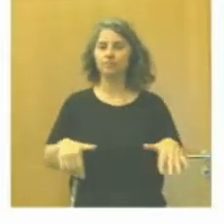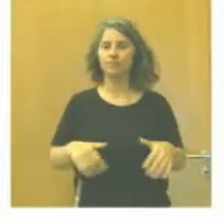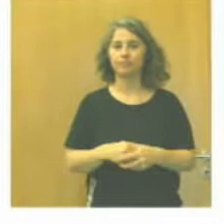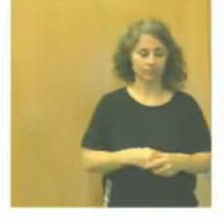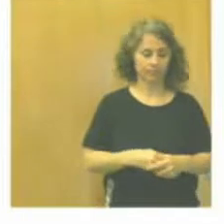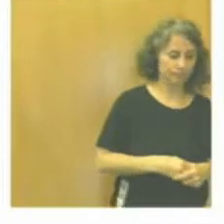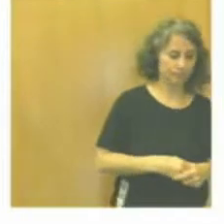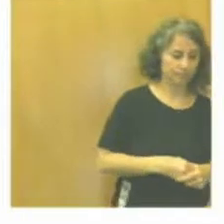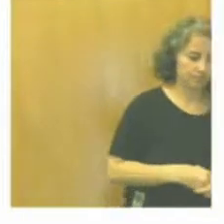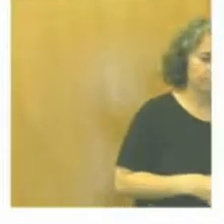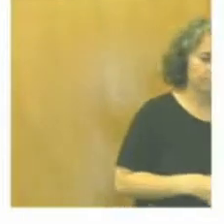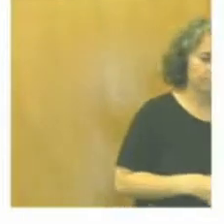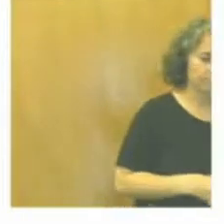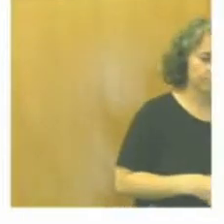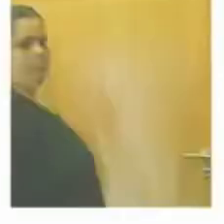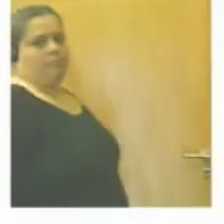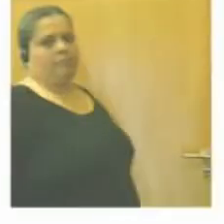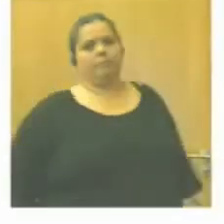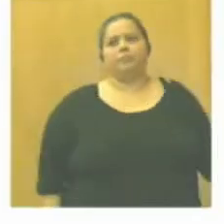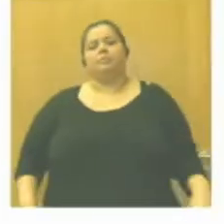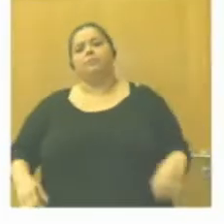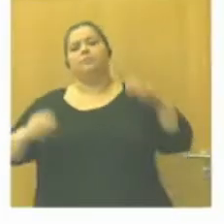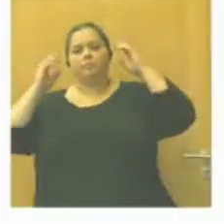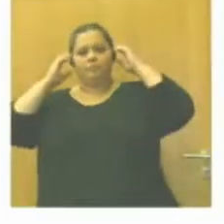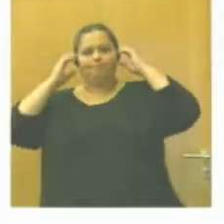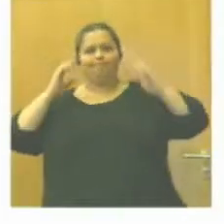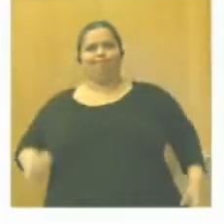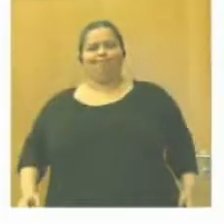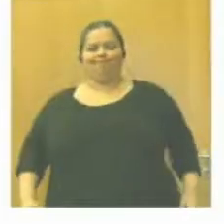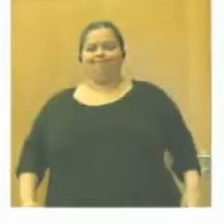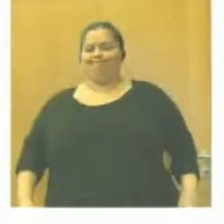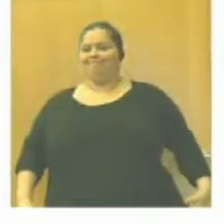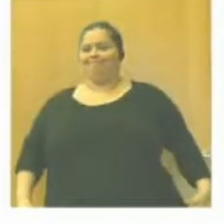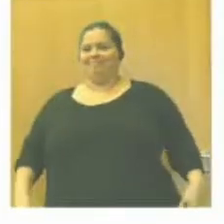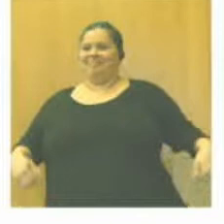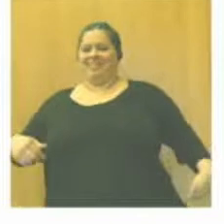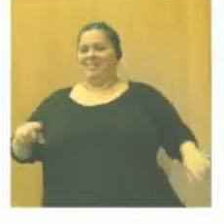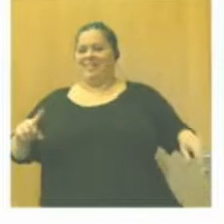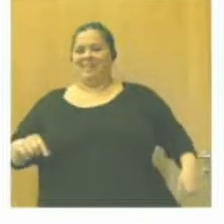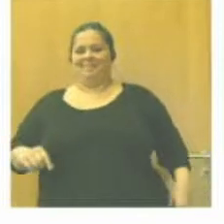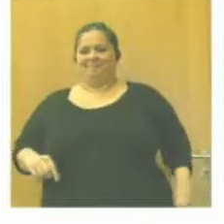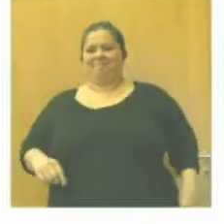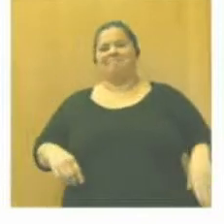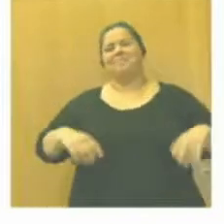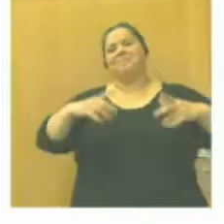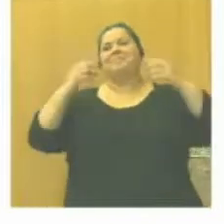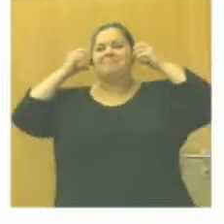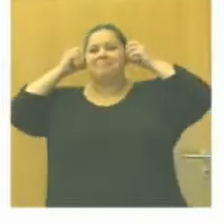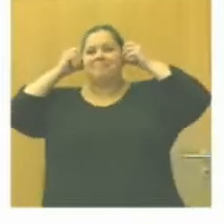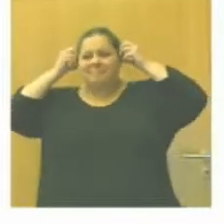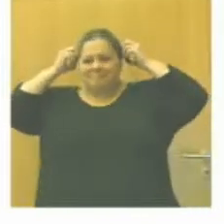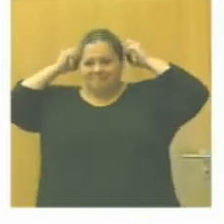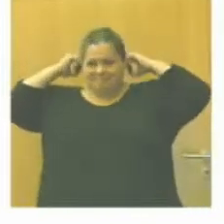Y aquí traemos algunos ejemplos de lo que se ha hecho a nivel mundial y cómo, por ejemplo, en algunos países ya se